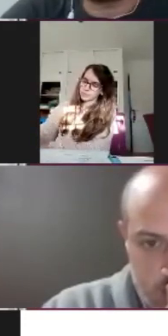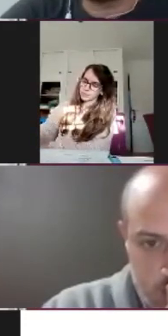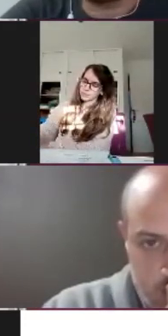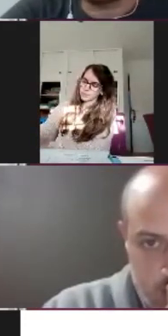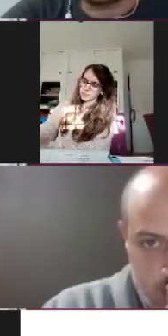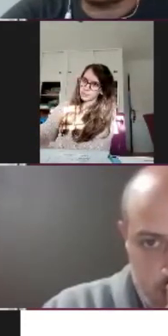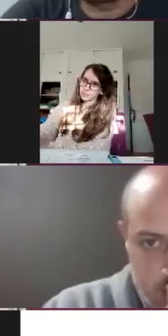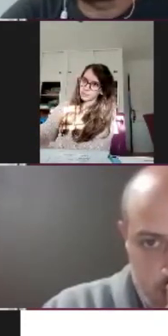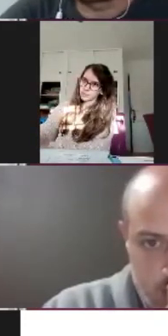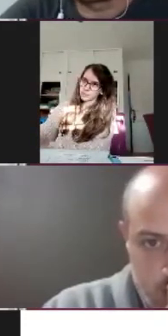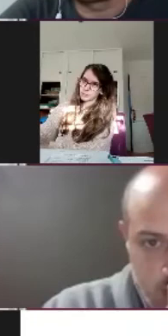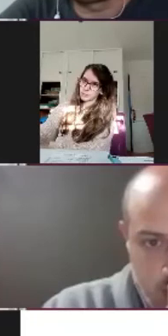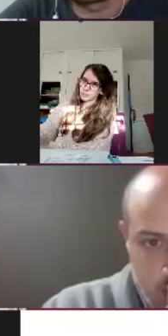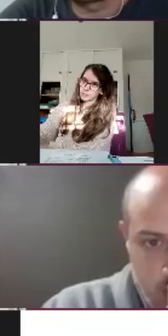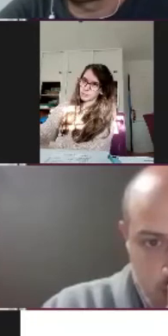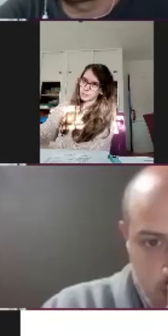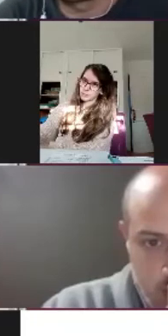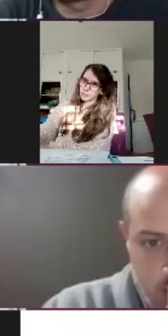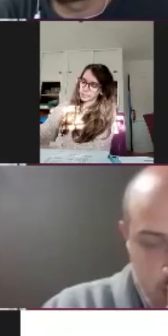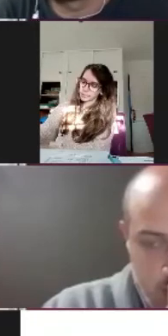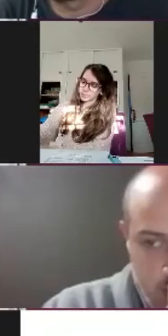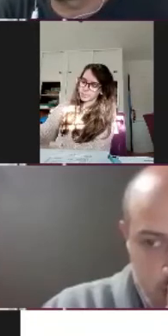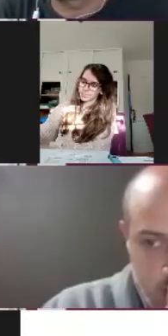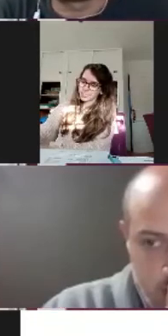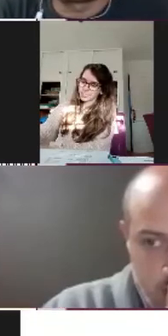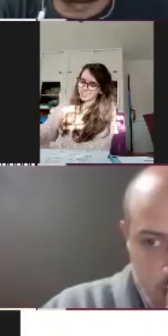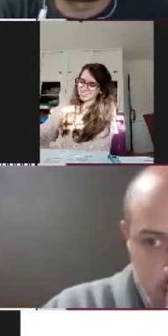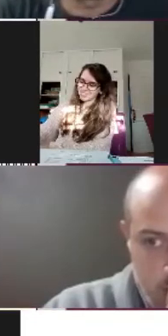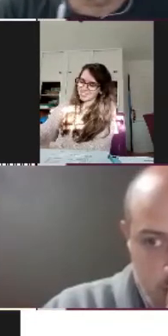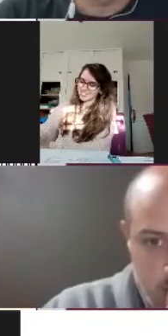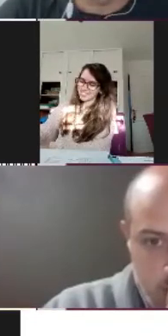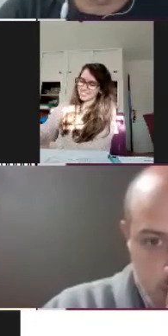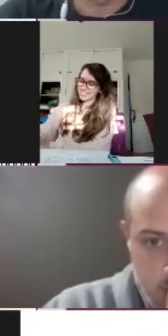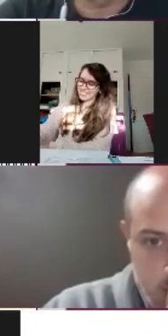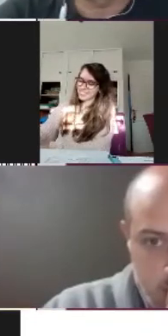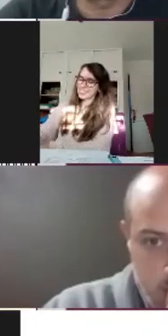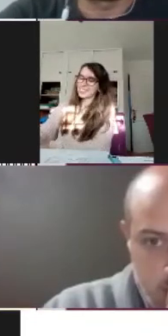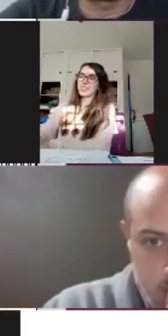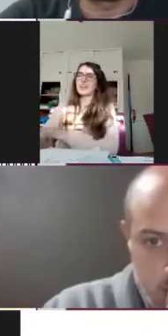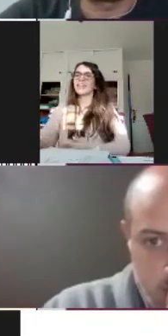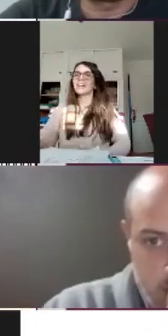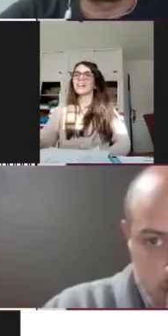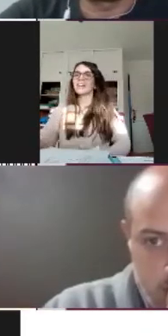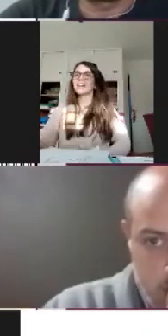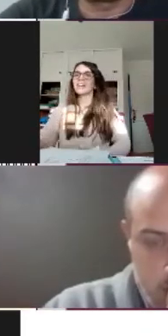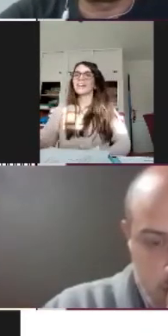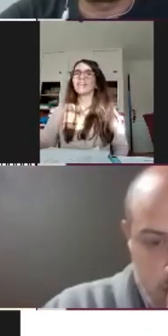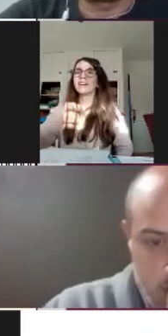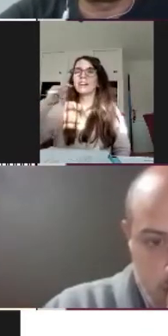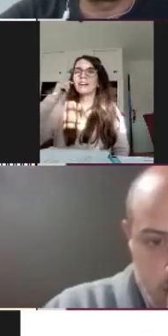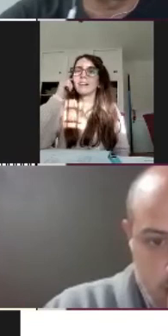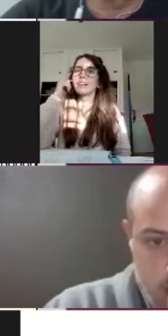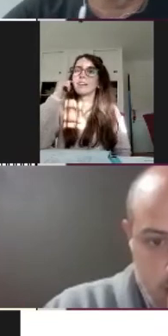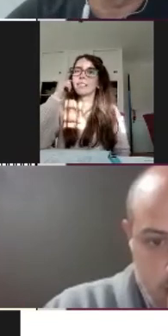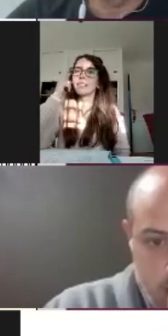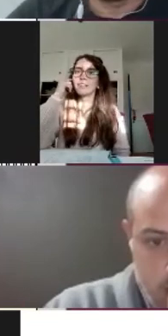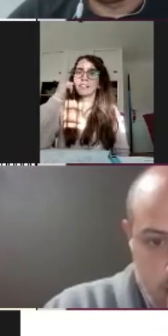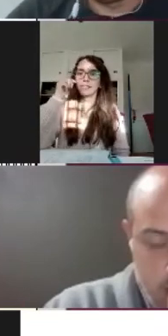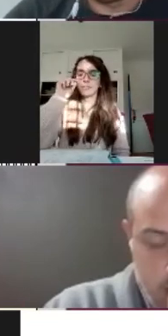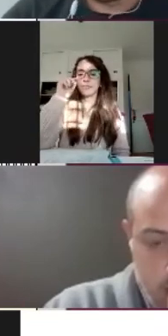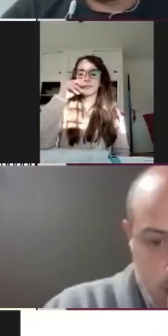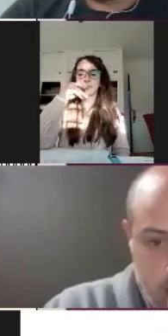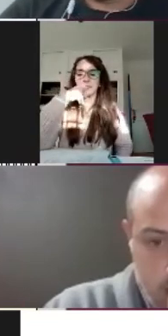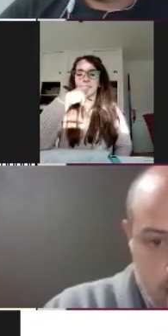Ahora que sabes que está bien cargado. Sí. Claro, Carlos, déjame decirle algo a Pili. Escúchame, Pili.